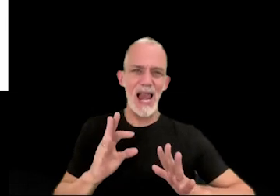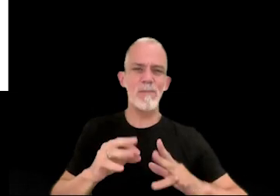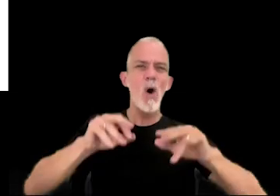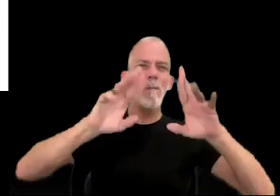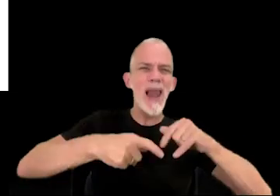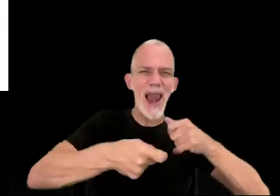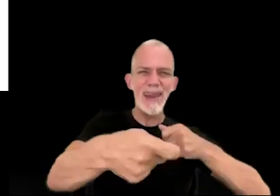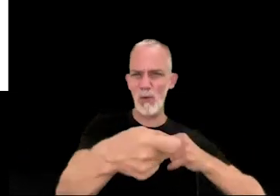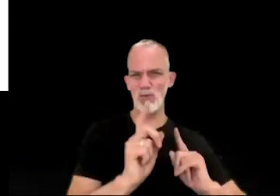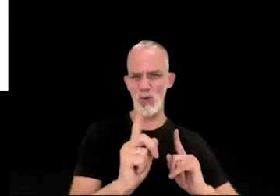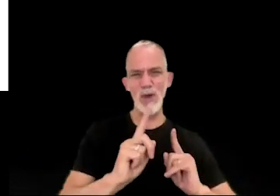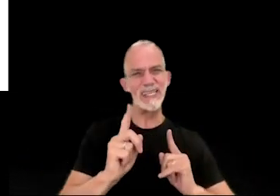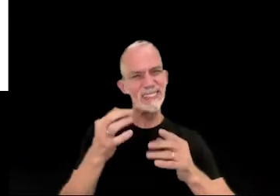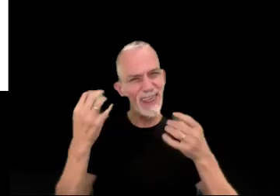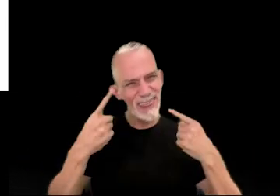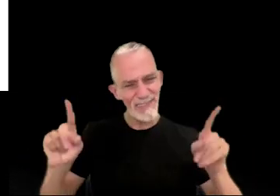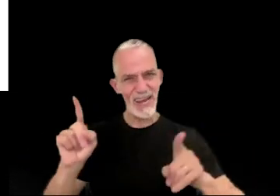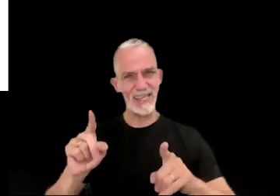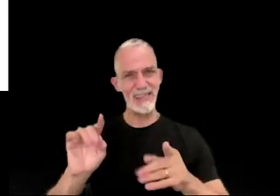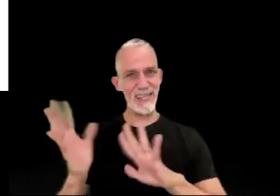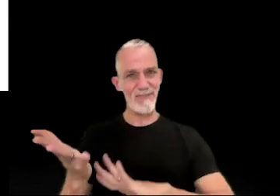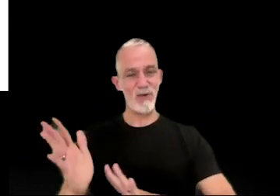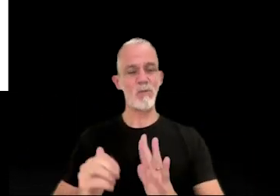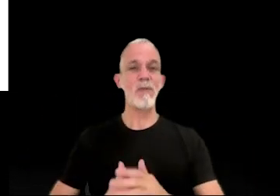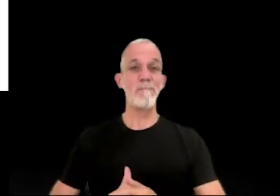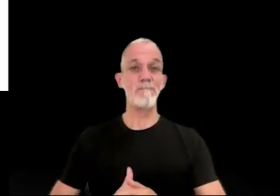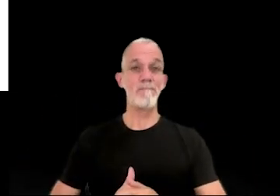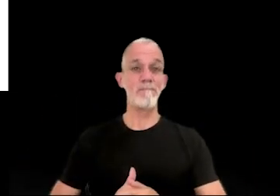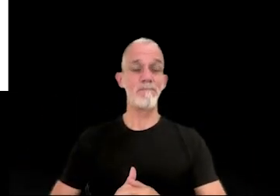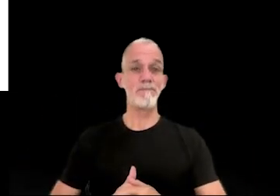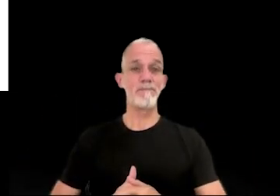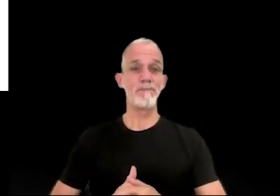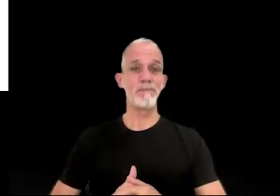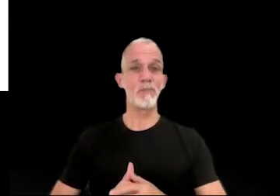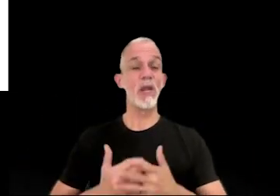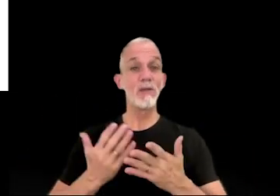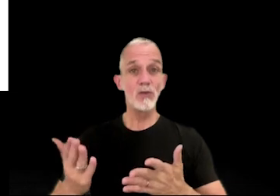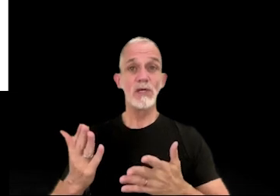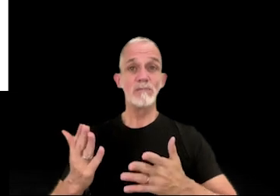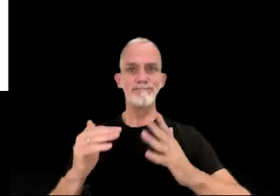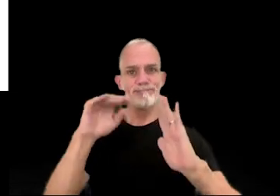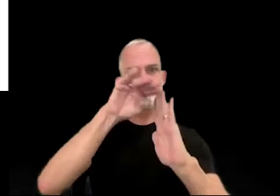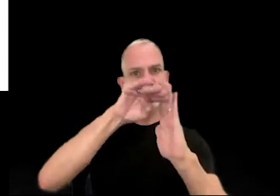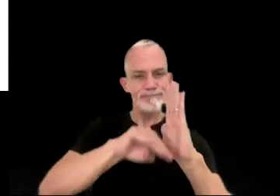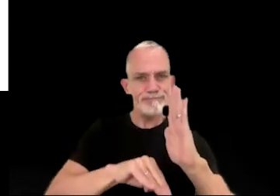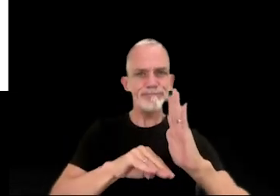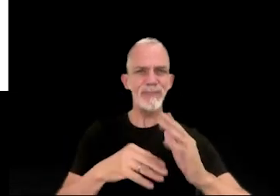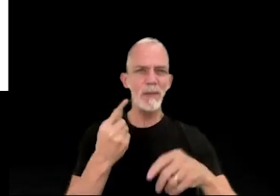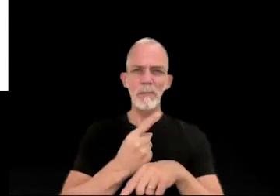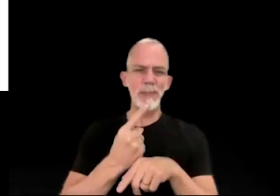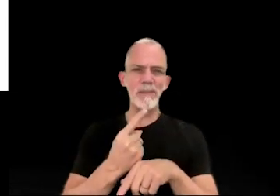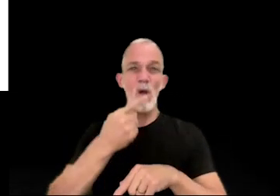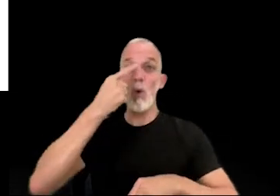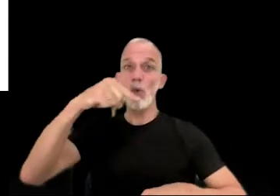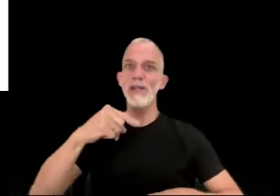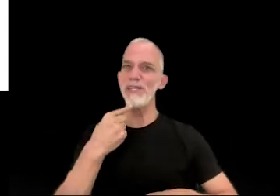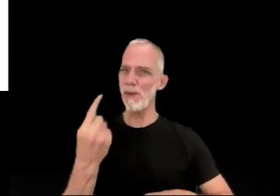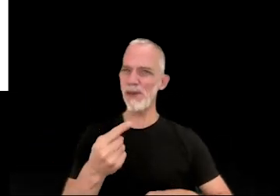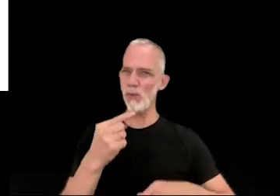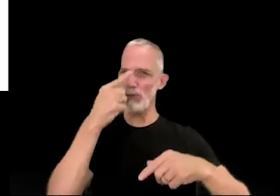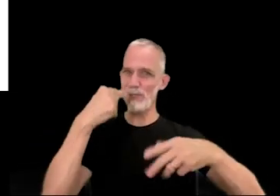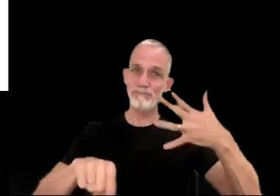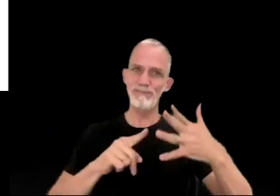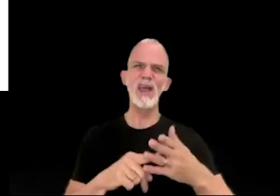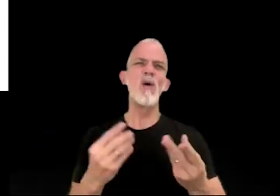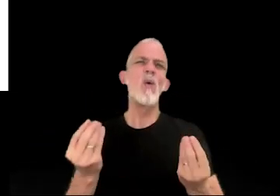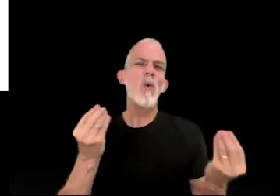pago. Y por eso el esquema de desarrollo lo empiezo por esta última pregunta. ¿Cuáles son